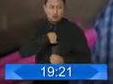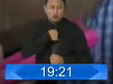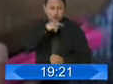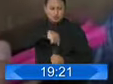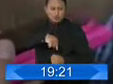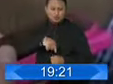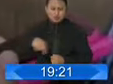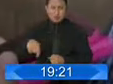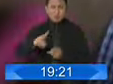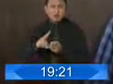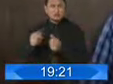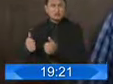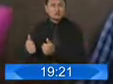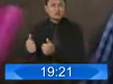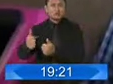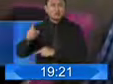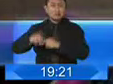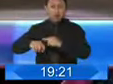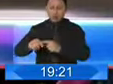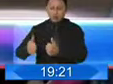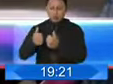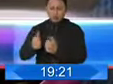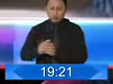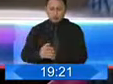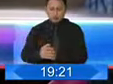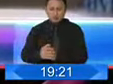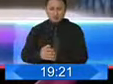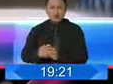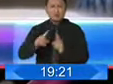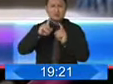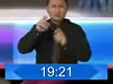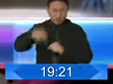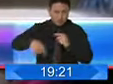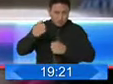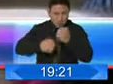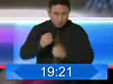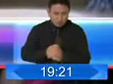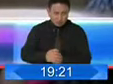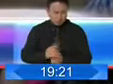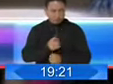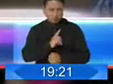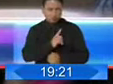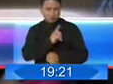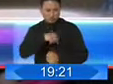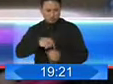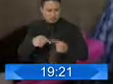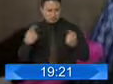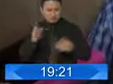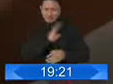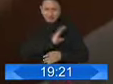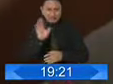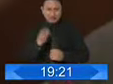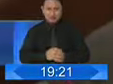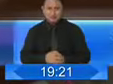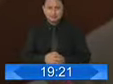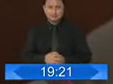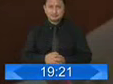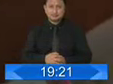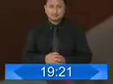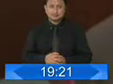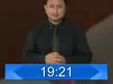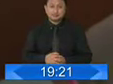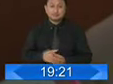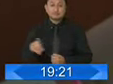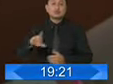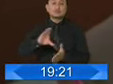sido un buen vecino, un buen amigo. No tuvo problemas con nadie. Aquí no tenía problemas con nadie, no tenía enemistad ni nadie. Es un